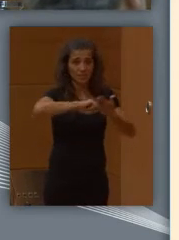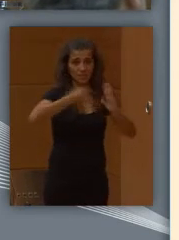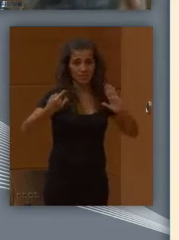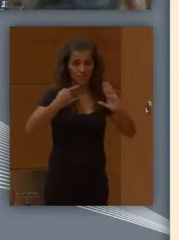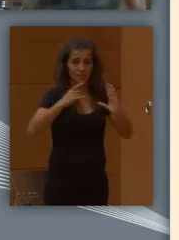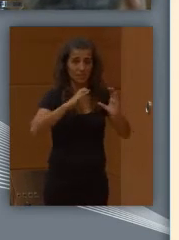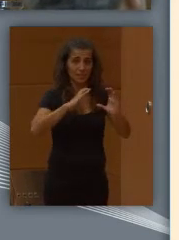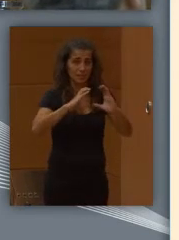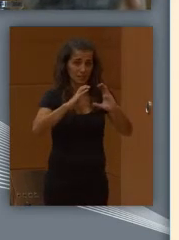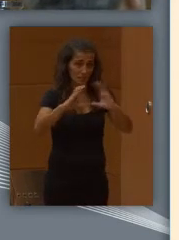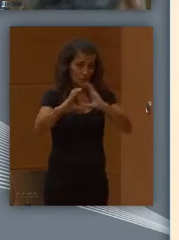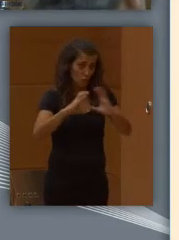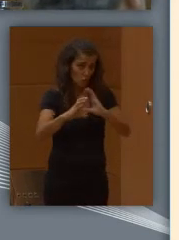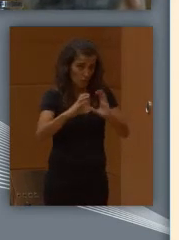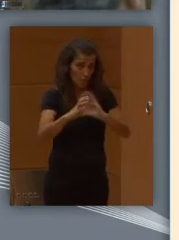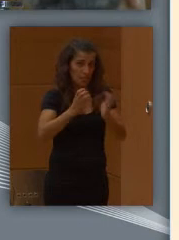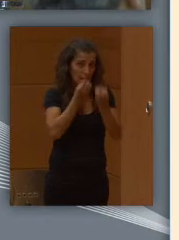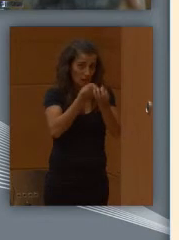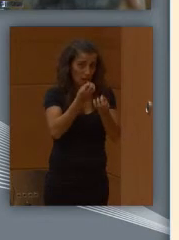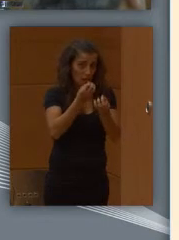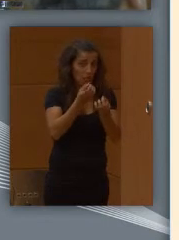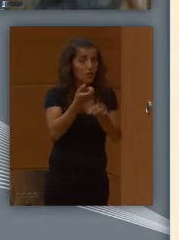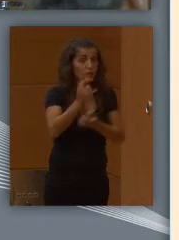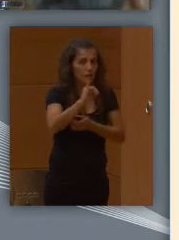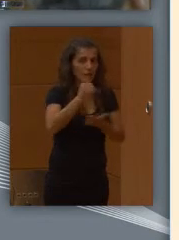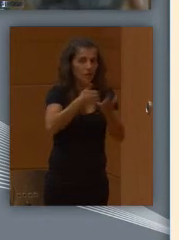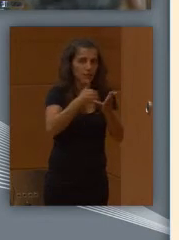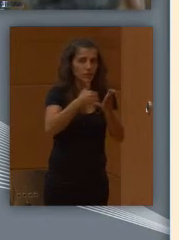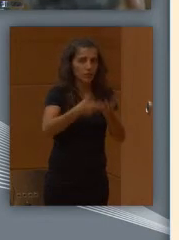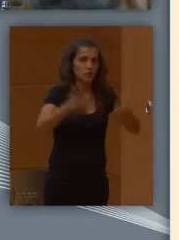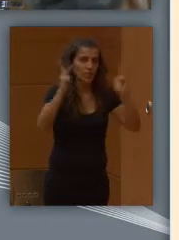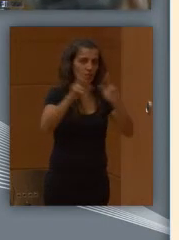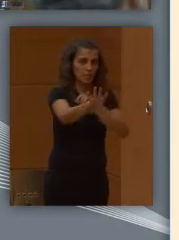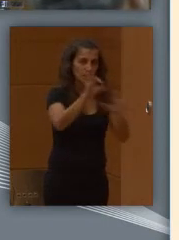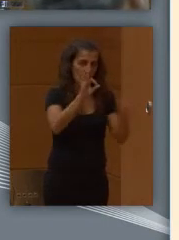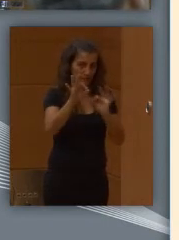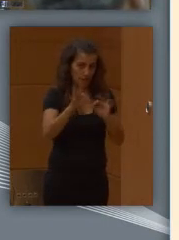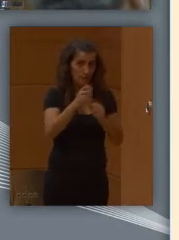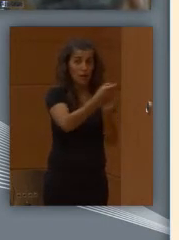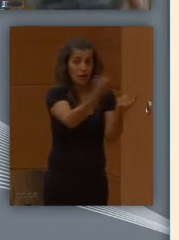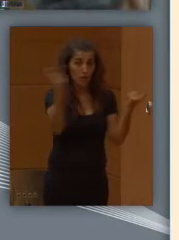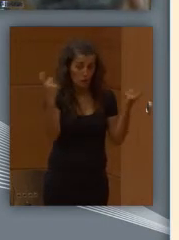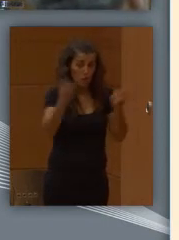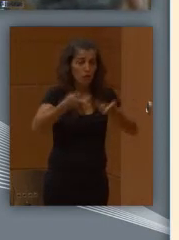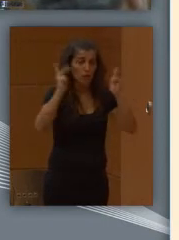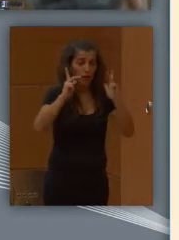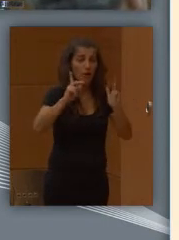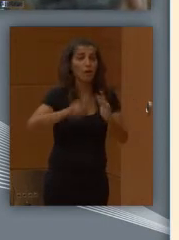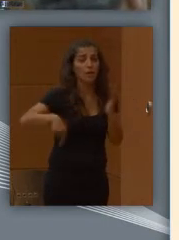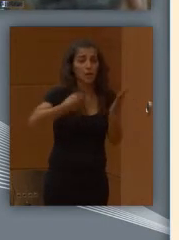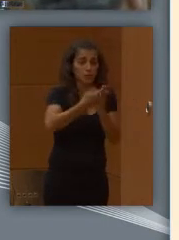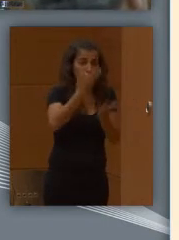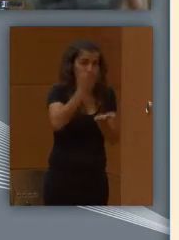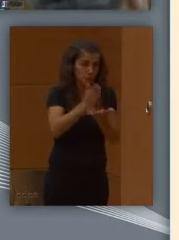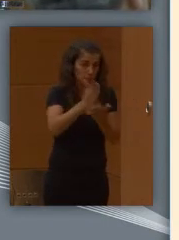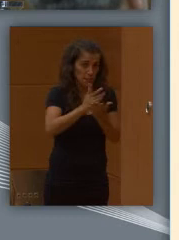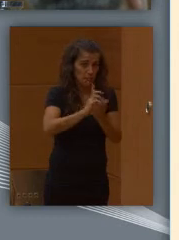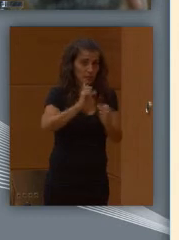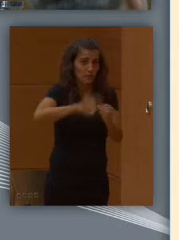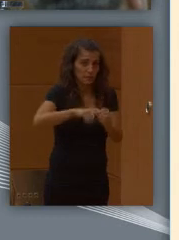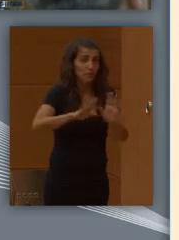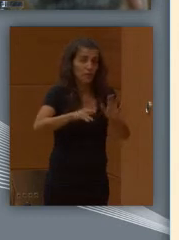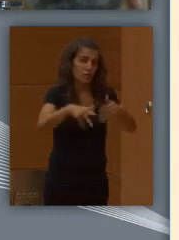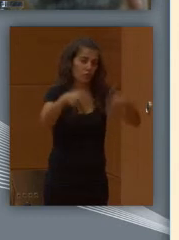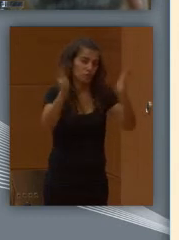existen determinadas asignaturas de lo que se llaman de libre elección, donde los alumnos pueden optar a ellos, pero son de libre elección, es decir, el alumno accede a